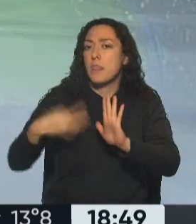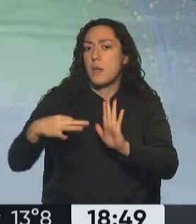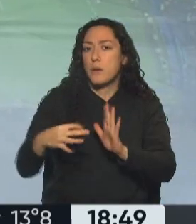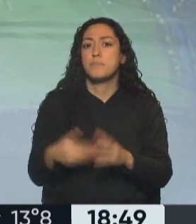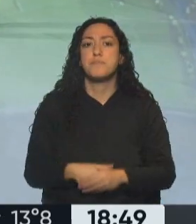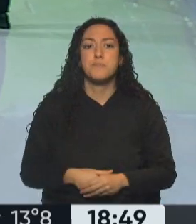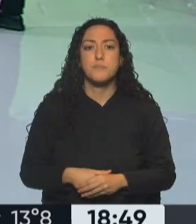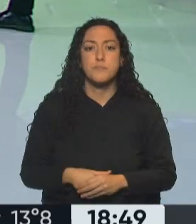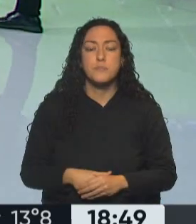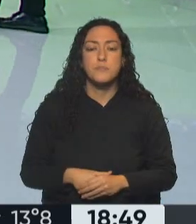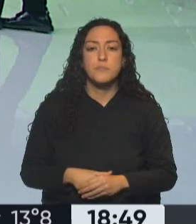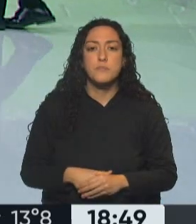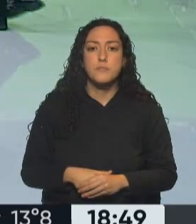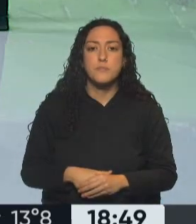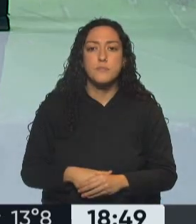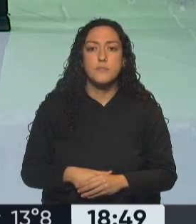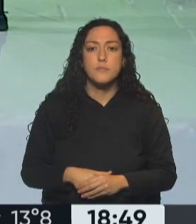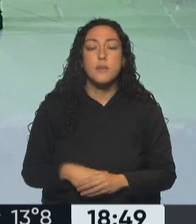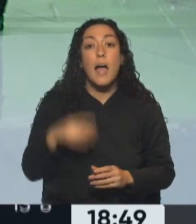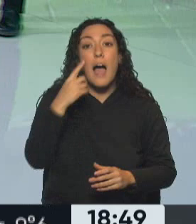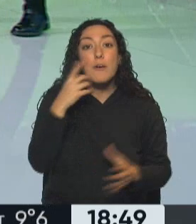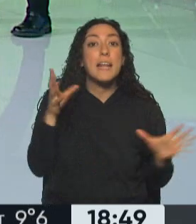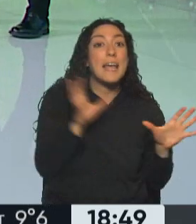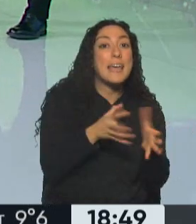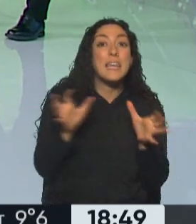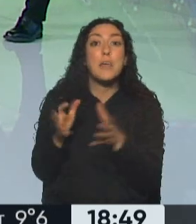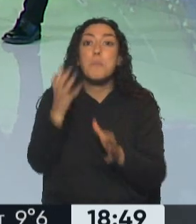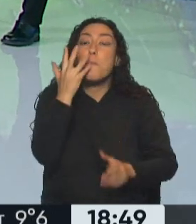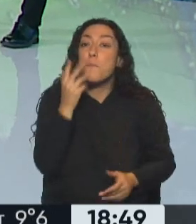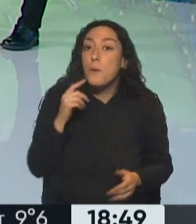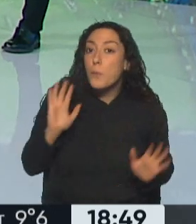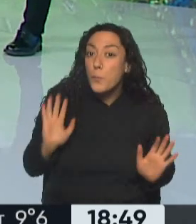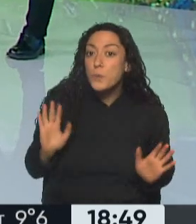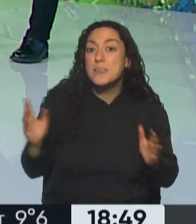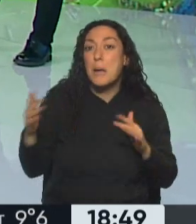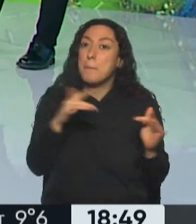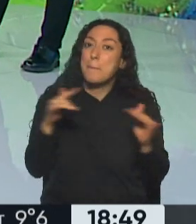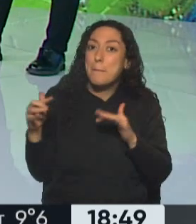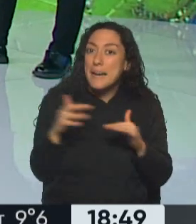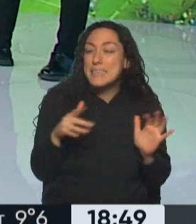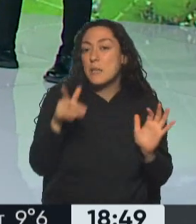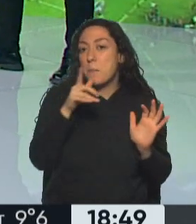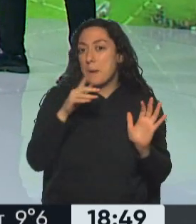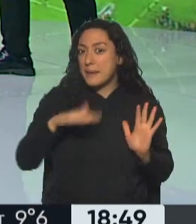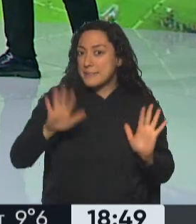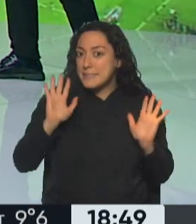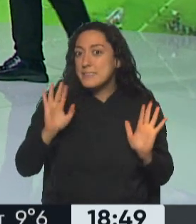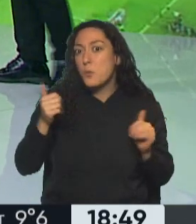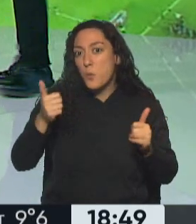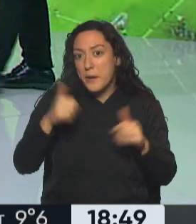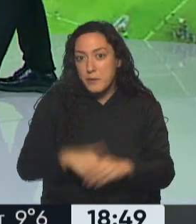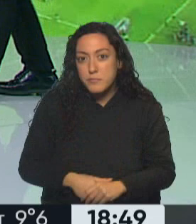Diana? Vamos inmediatamente, a ver. Bueno, a ver si te gustan estos equipos para ver un partido que promete en la previa. Mirá al